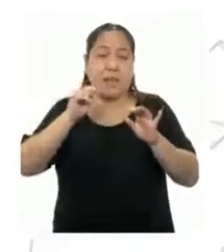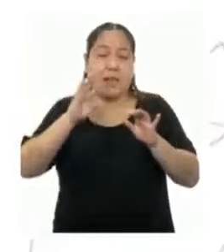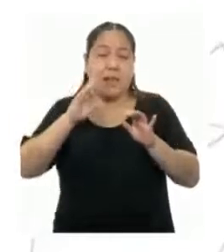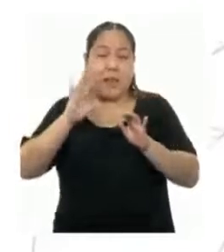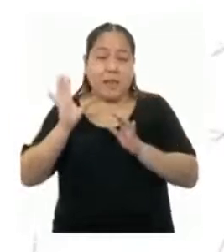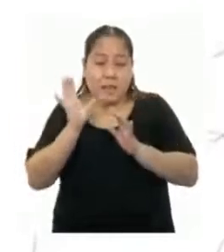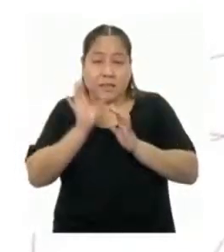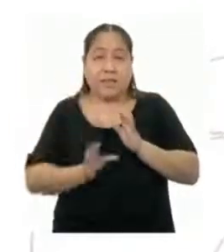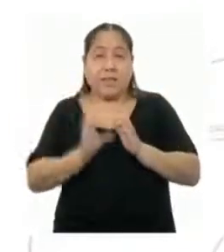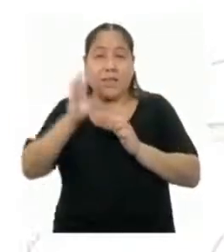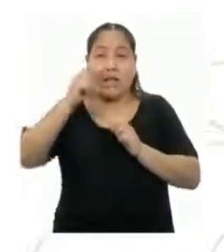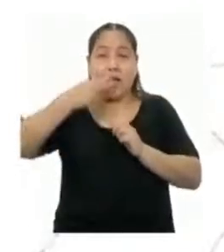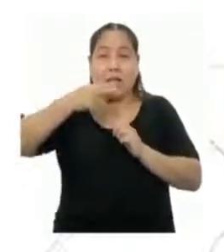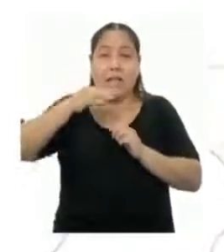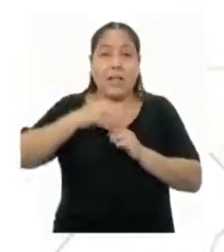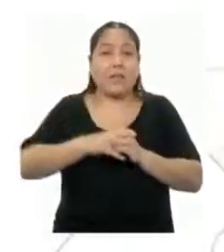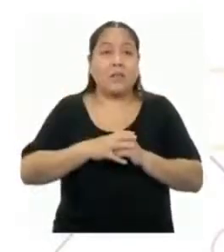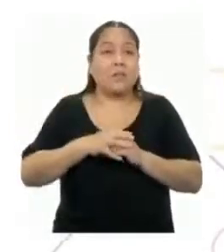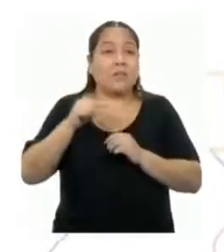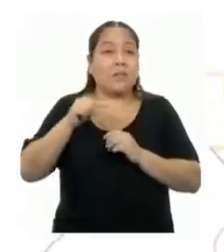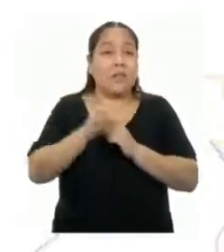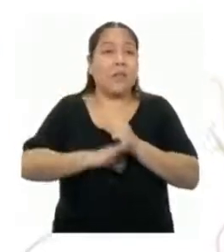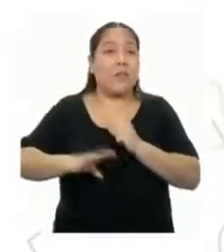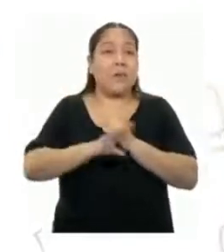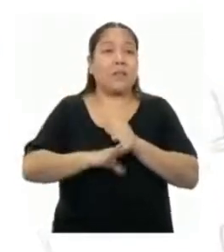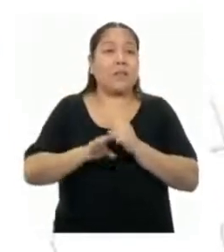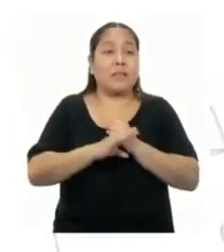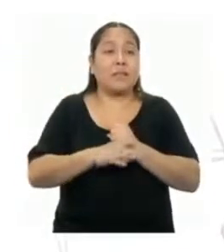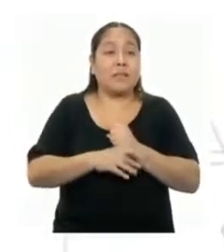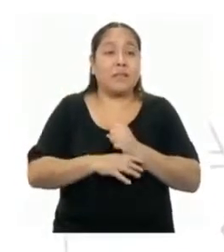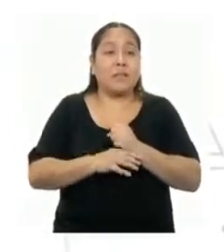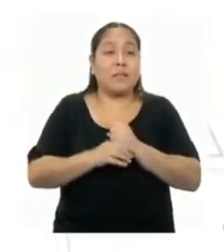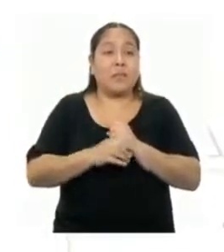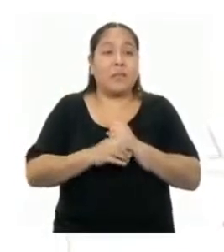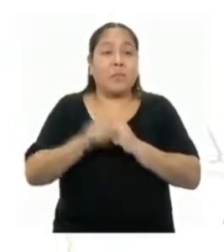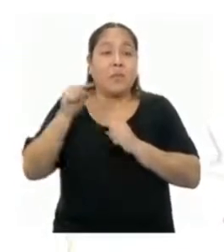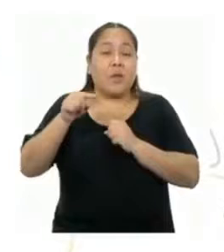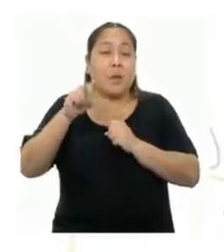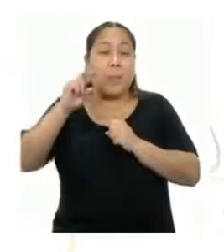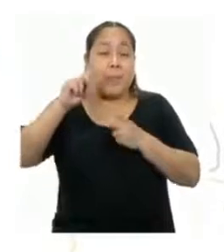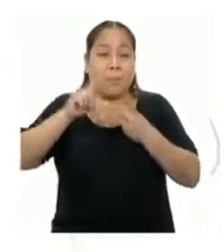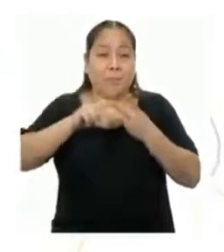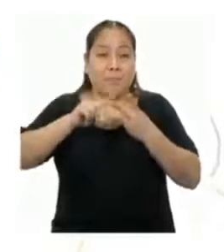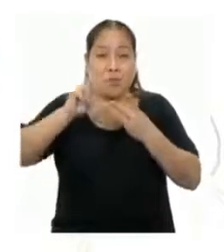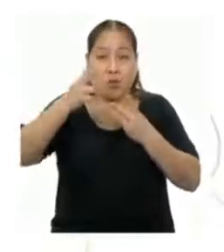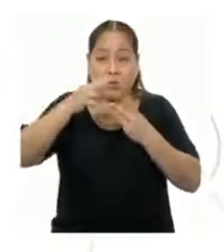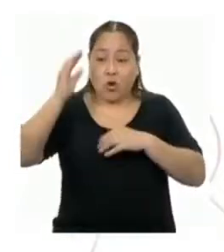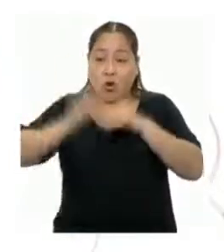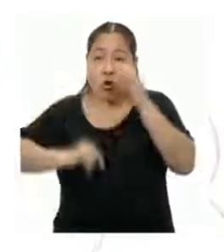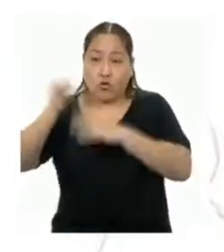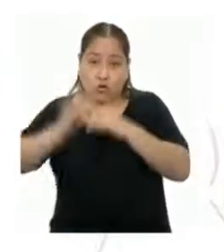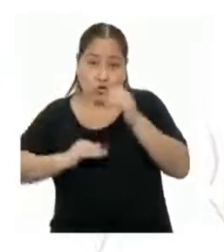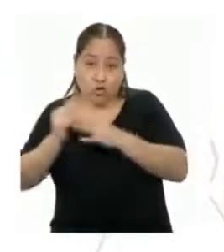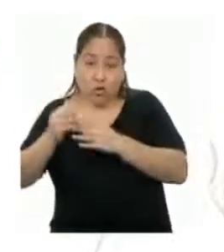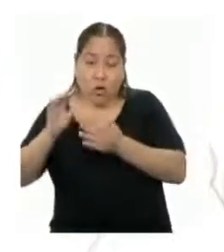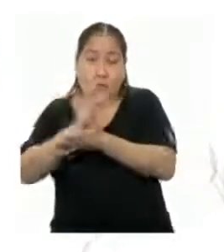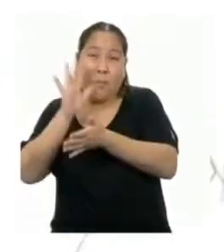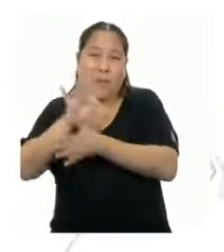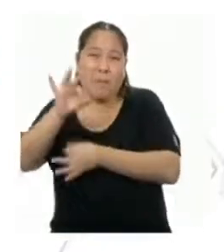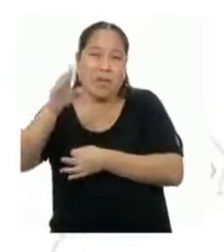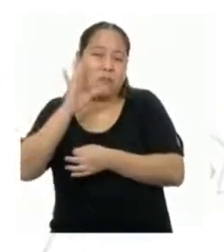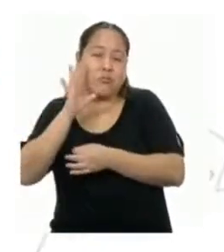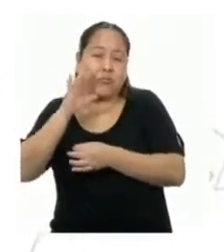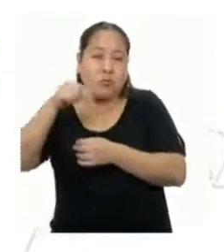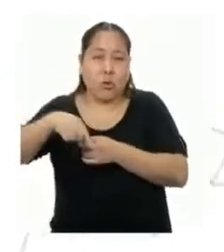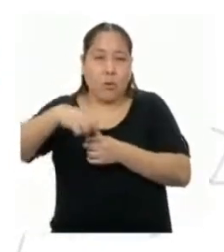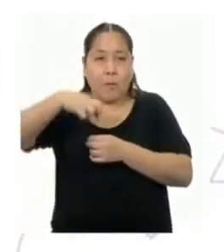o número de lados de la base y haz un ejemplo. 2. Construye con hojas recicladas un prisma pentagonal